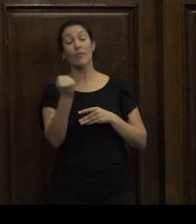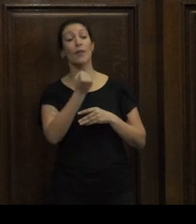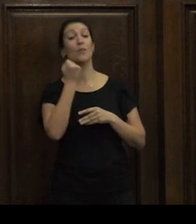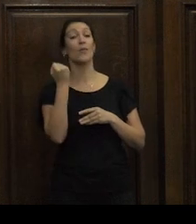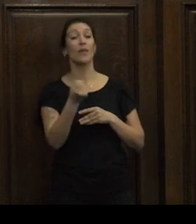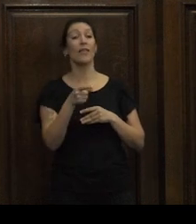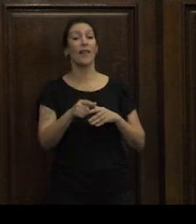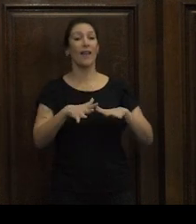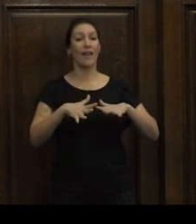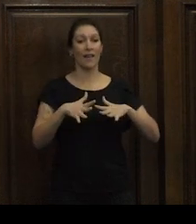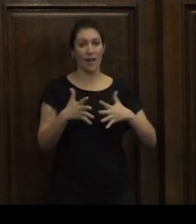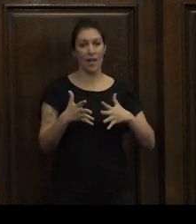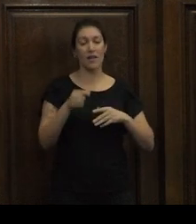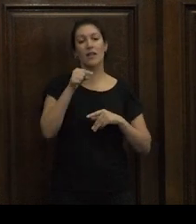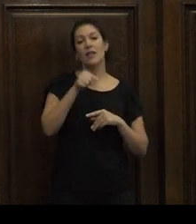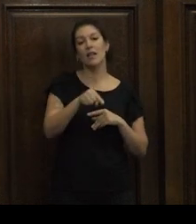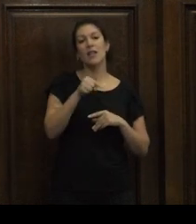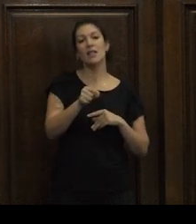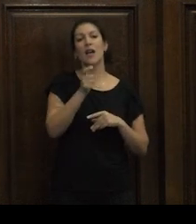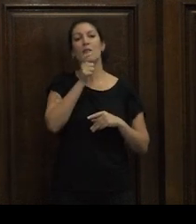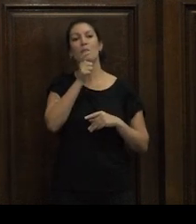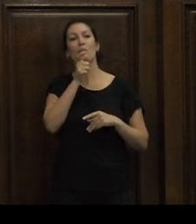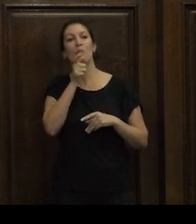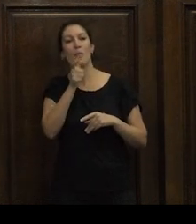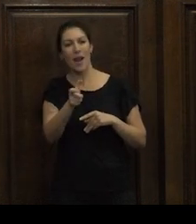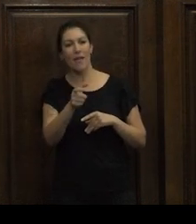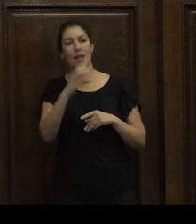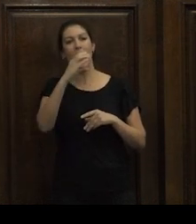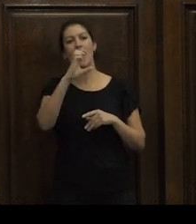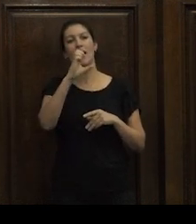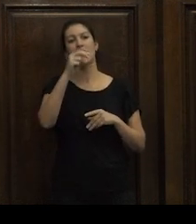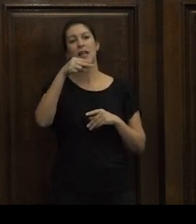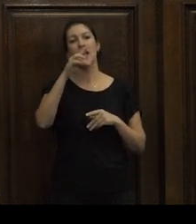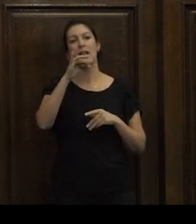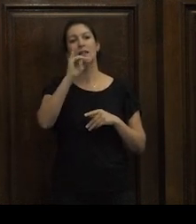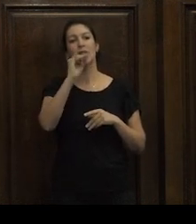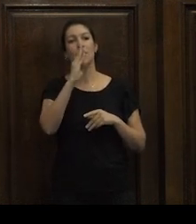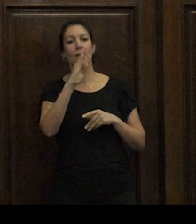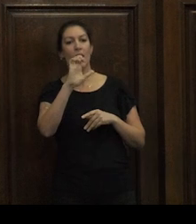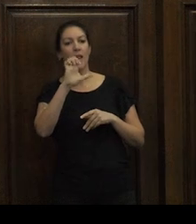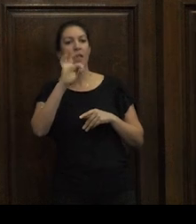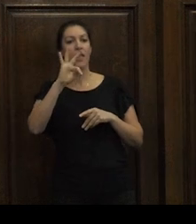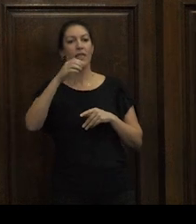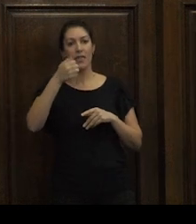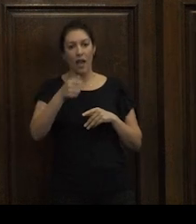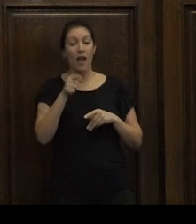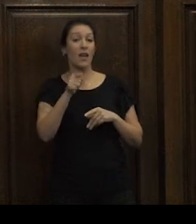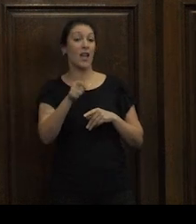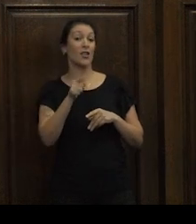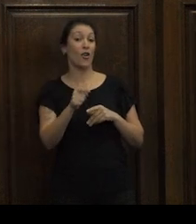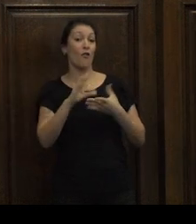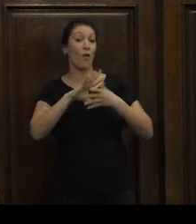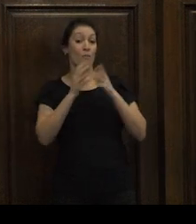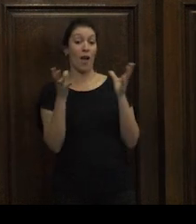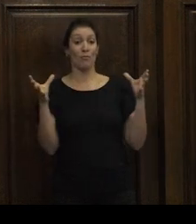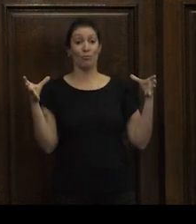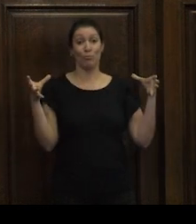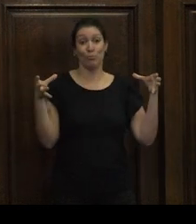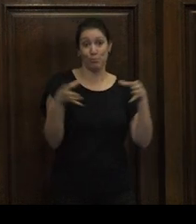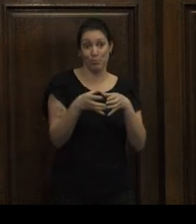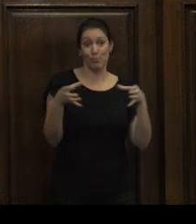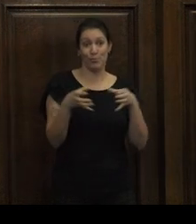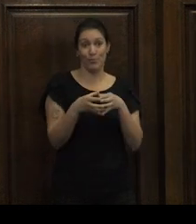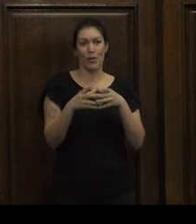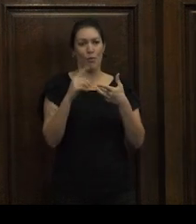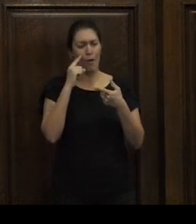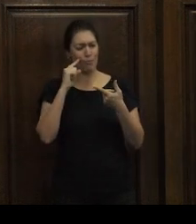aquí es esta palabra centrípeta, ¿no?, que lograba de alguna forma aglutinar, ¿no?,